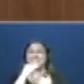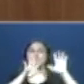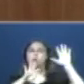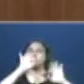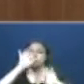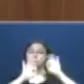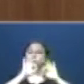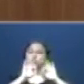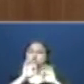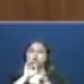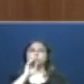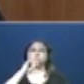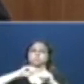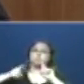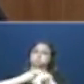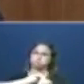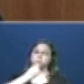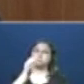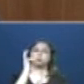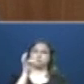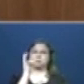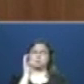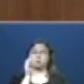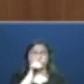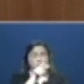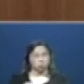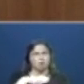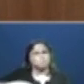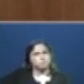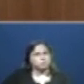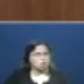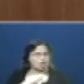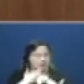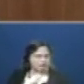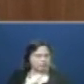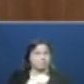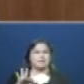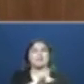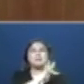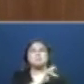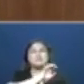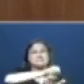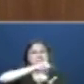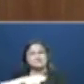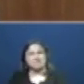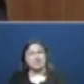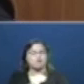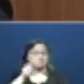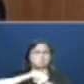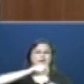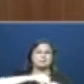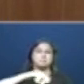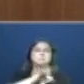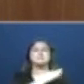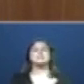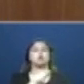90 agradezco el esfuerzo de dichos profesionales y el de las entidades y organizaciones que participan en este servicio y agradezco